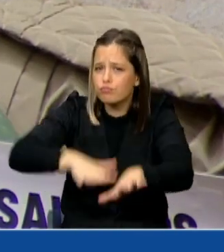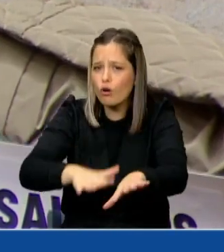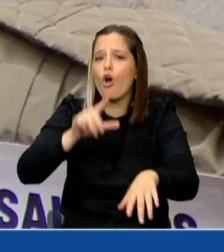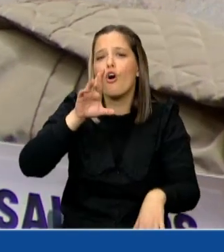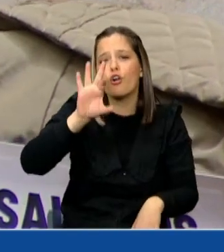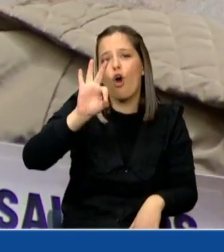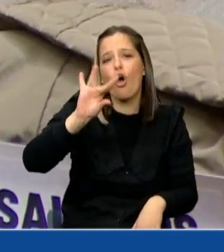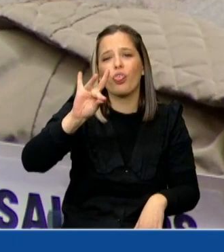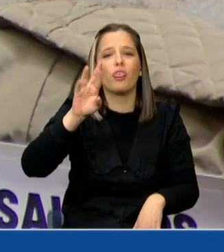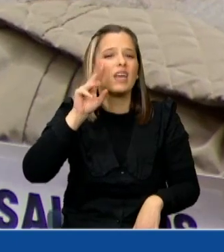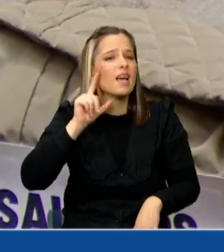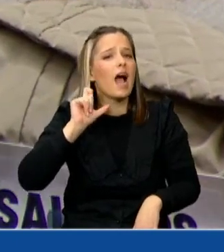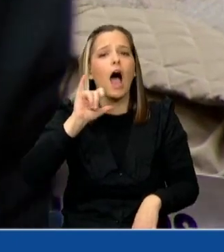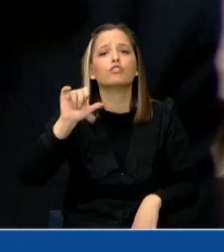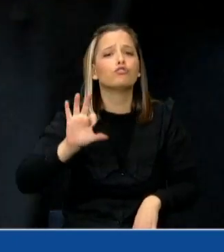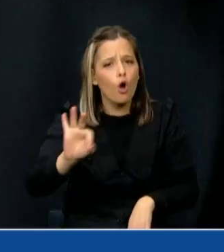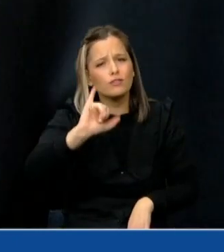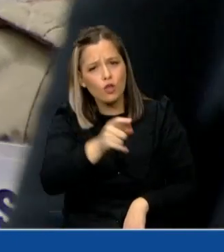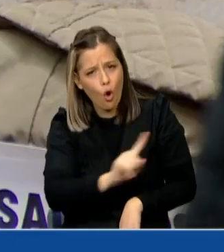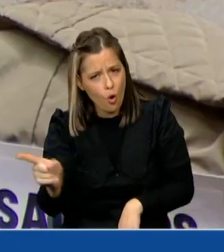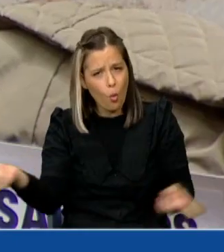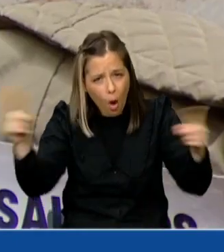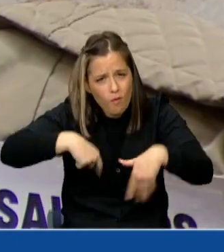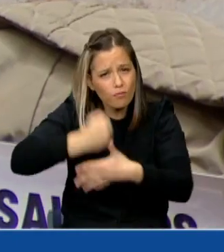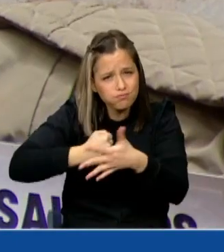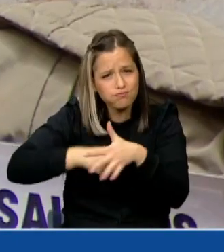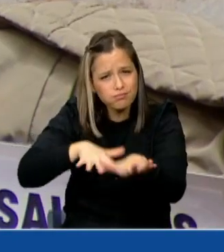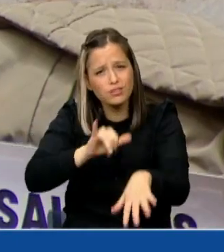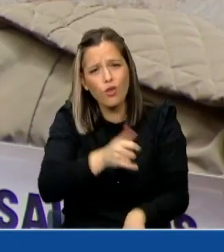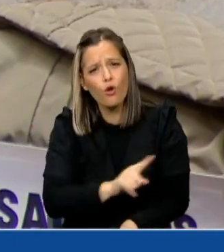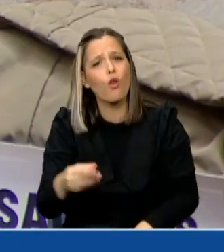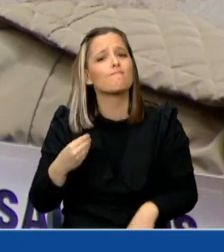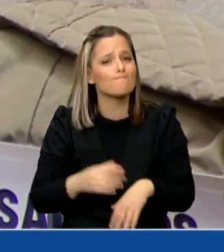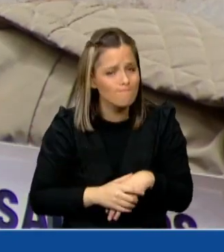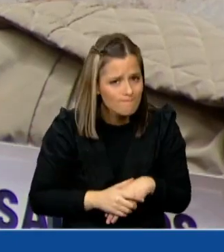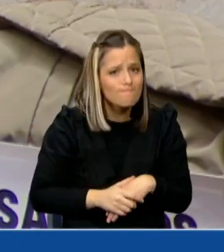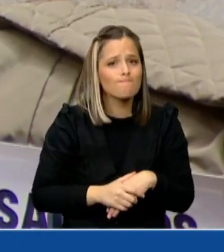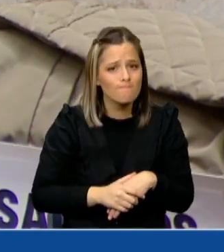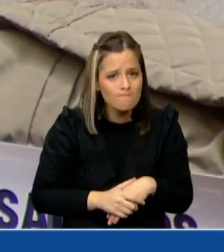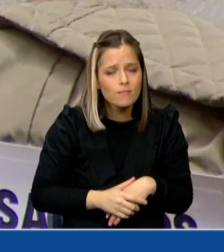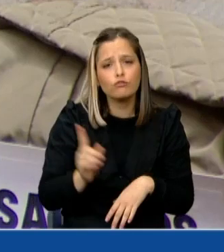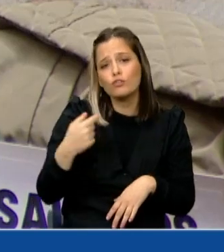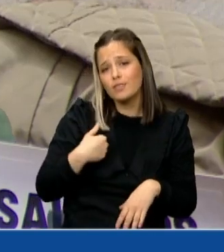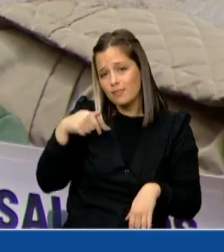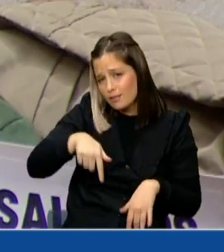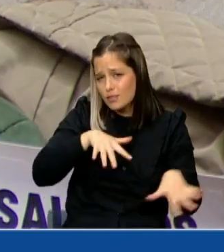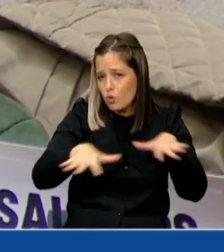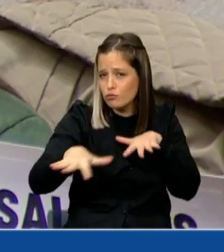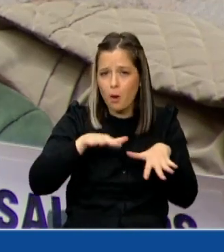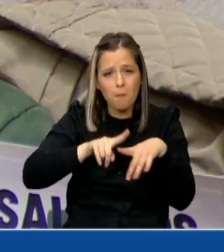pregunta. Y en este sentido, esta situación política, económica, sobre todo